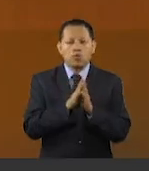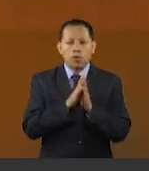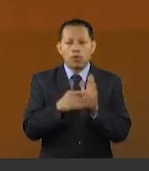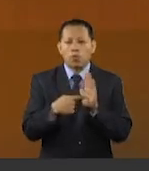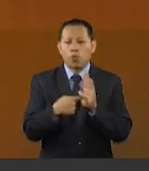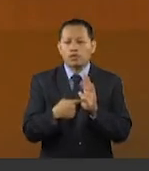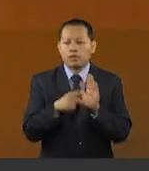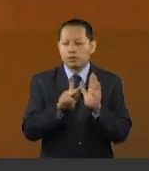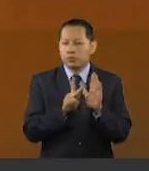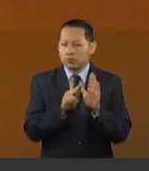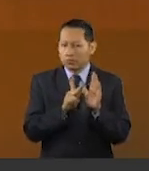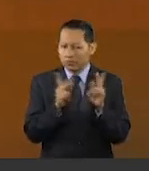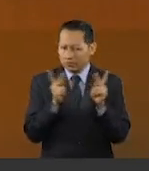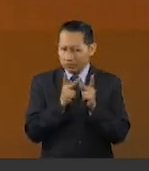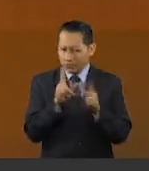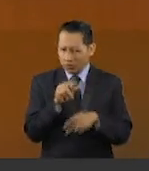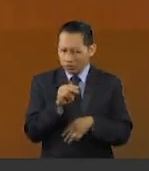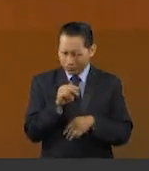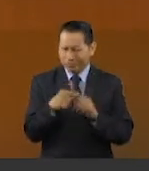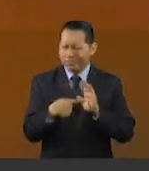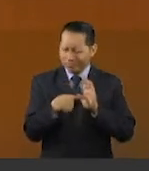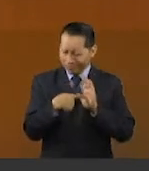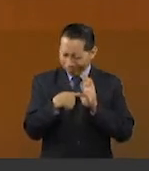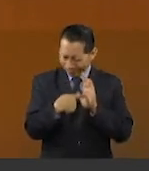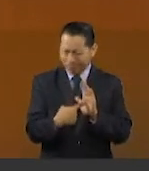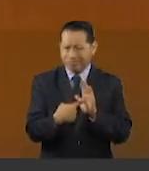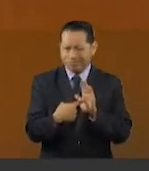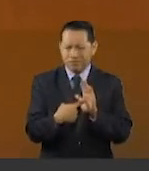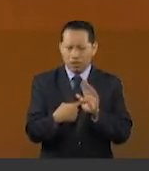iguales. Demuestren. Esta es una ocasión